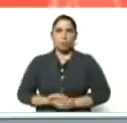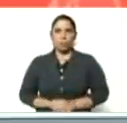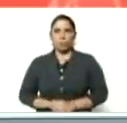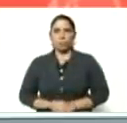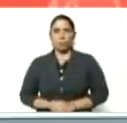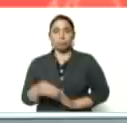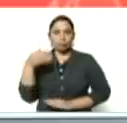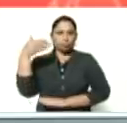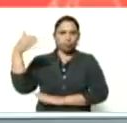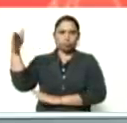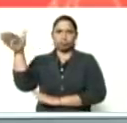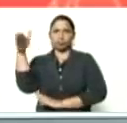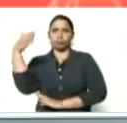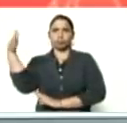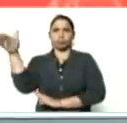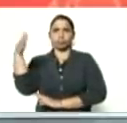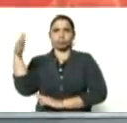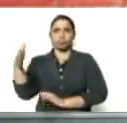levantando la bandera,